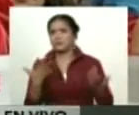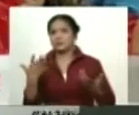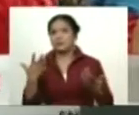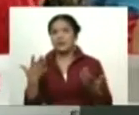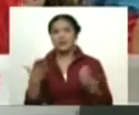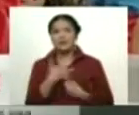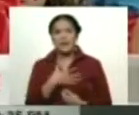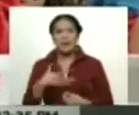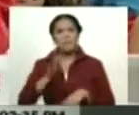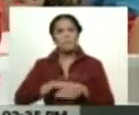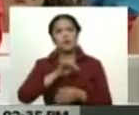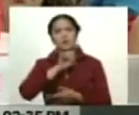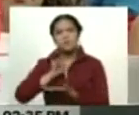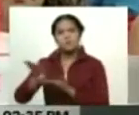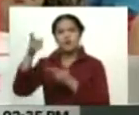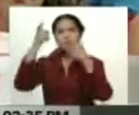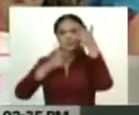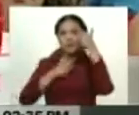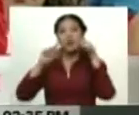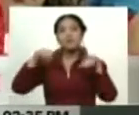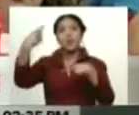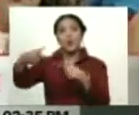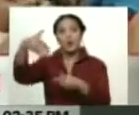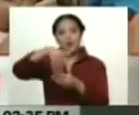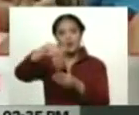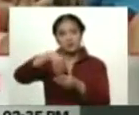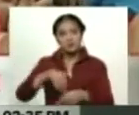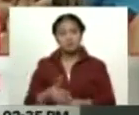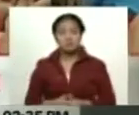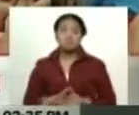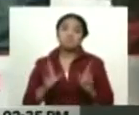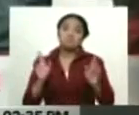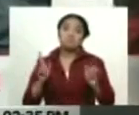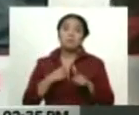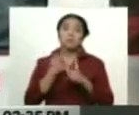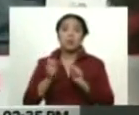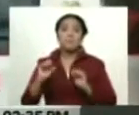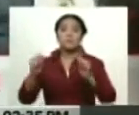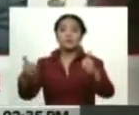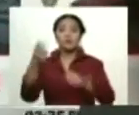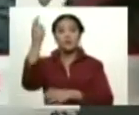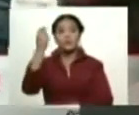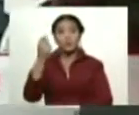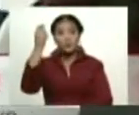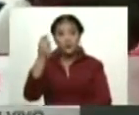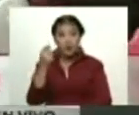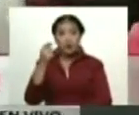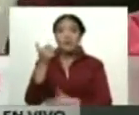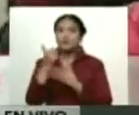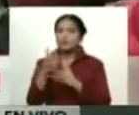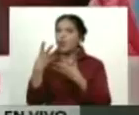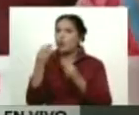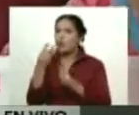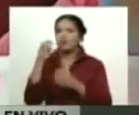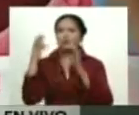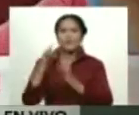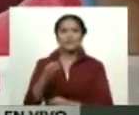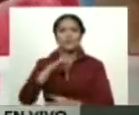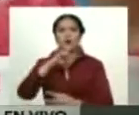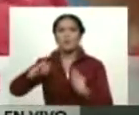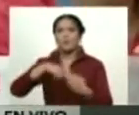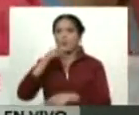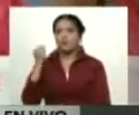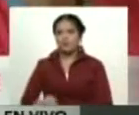apostando a que derrocaban al comandante Chávez después de las elecciones. Se instaló esa legislatura y ayudó mucho a la consolidación del poder